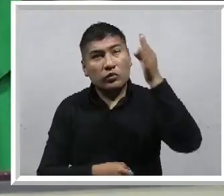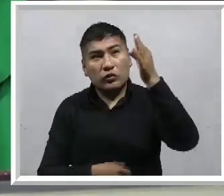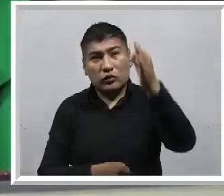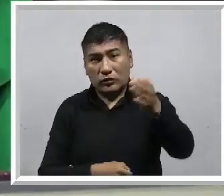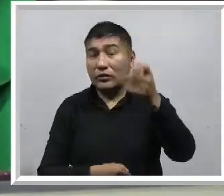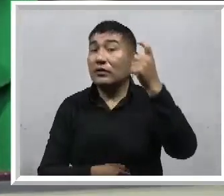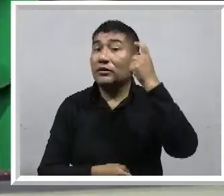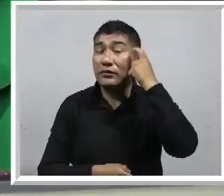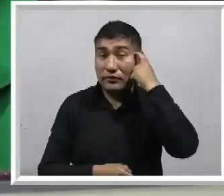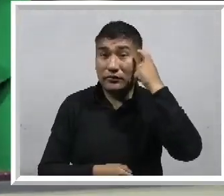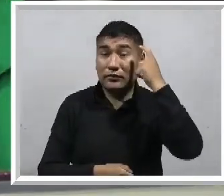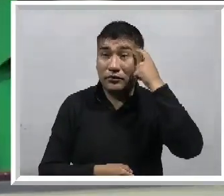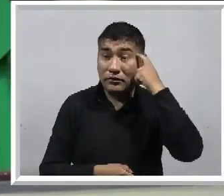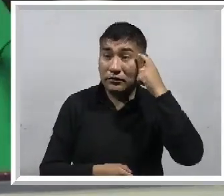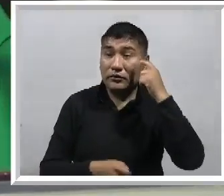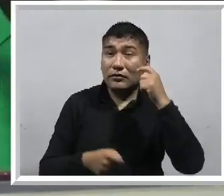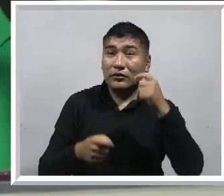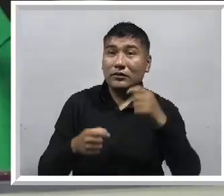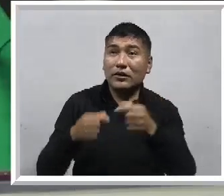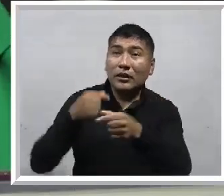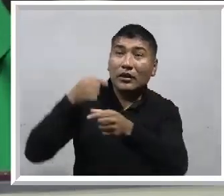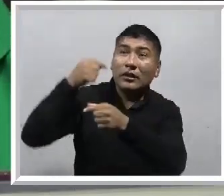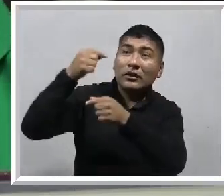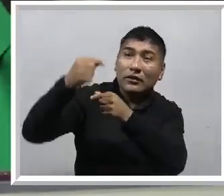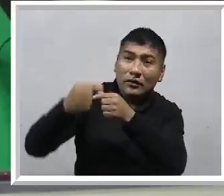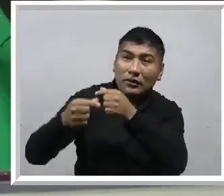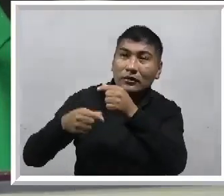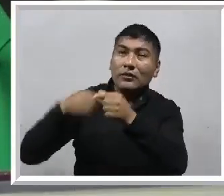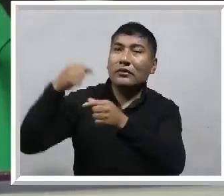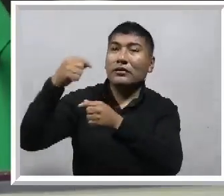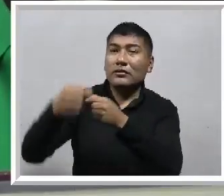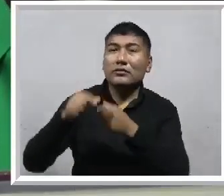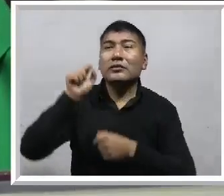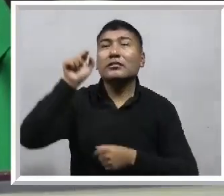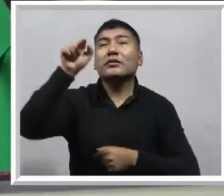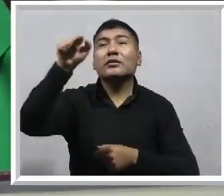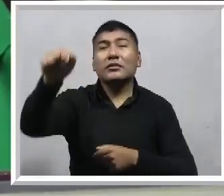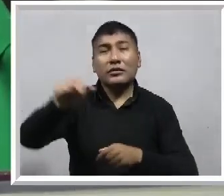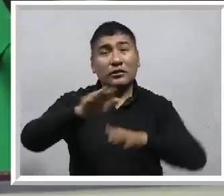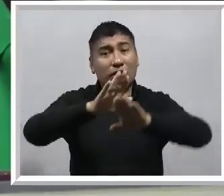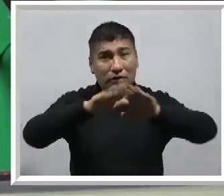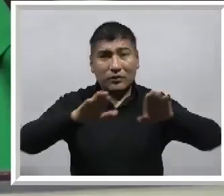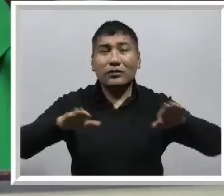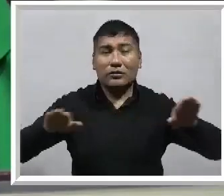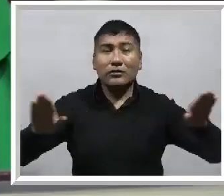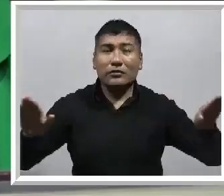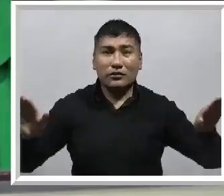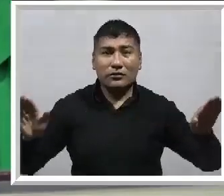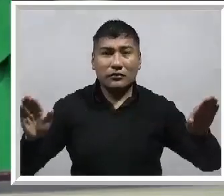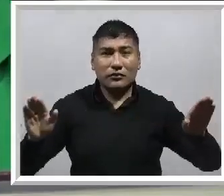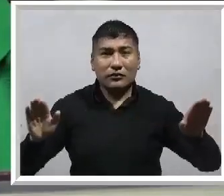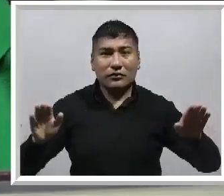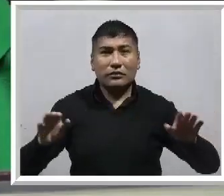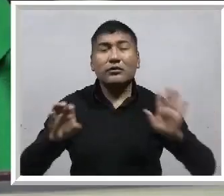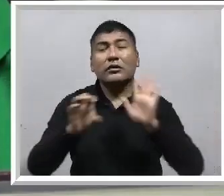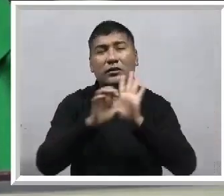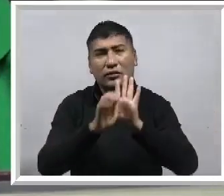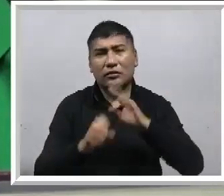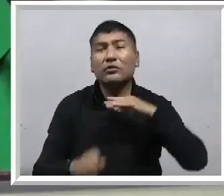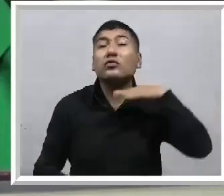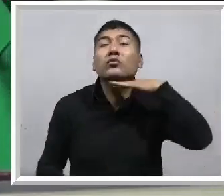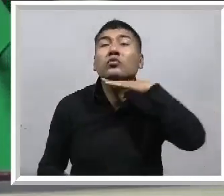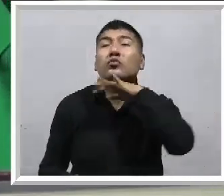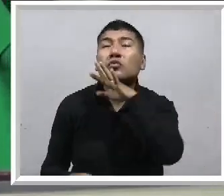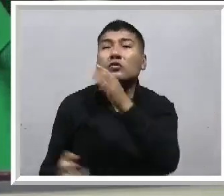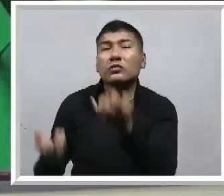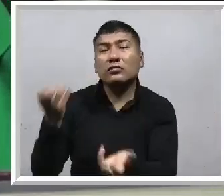pensemos en las generaciones futuras de los niños Si lo contaminamos y